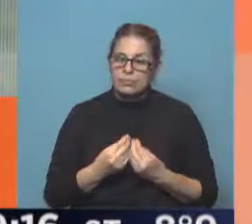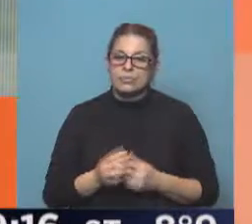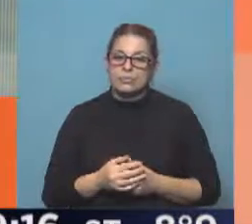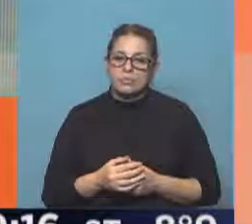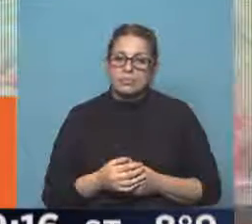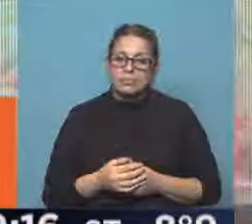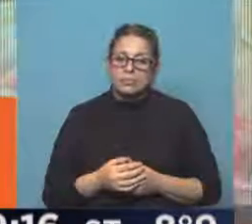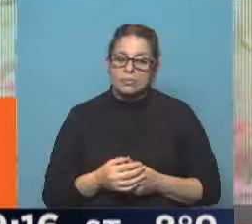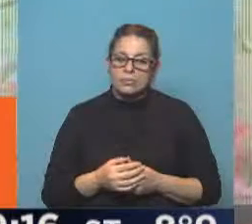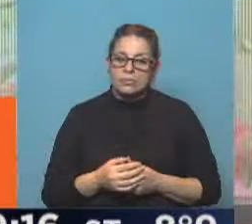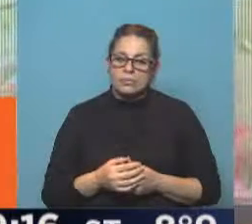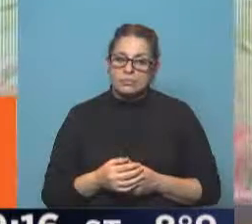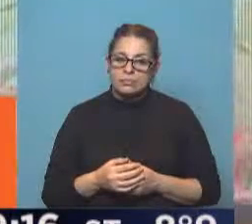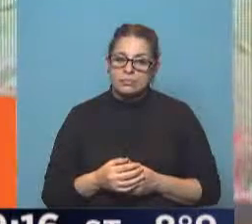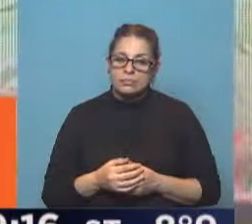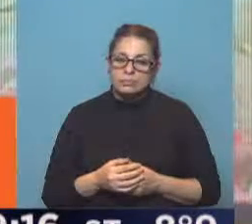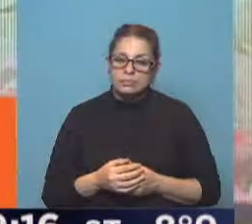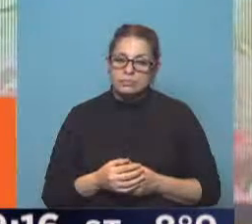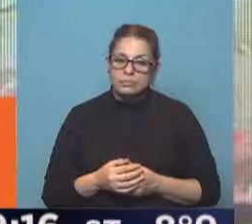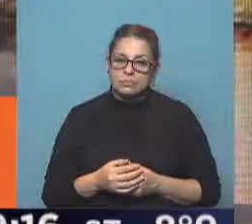de digamos, poner